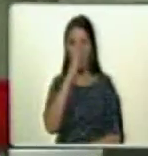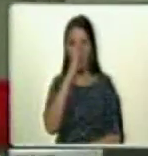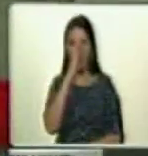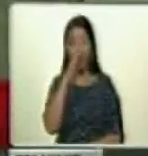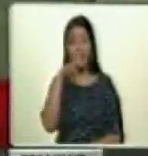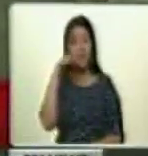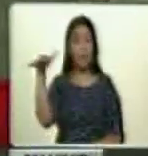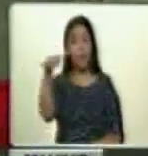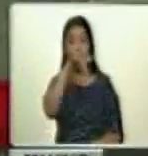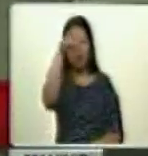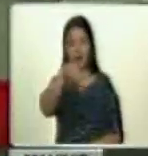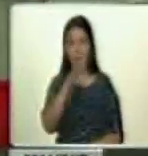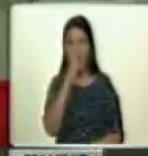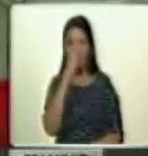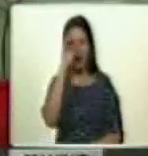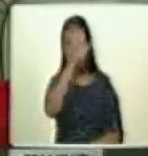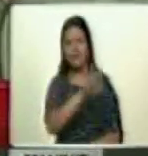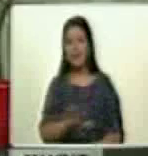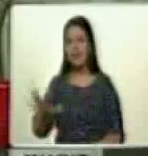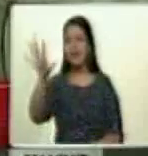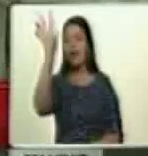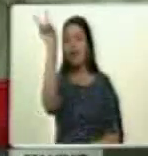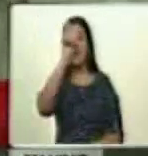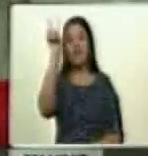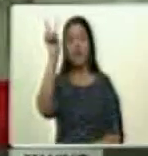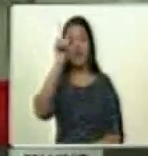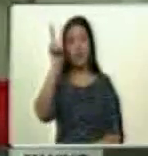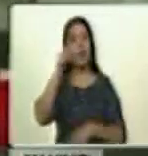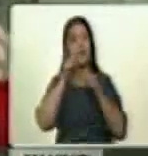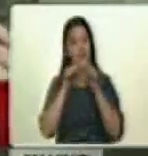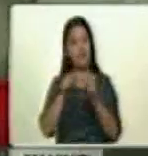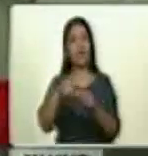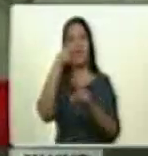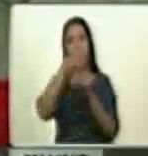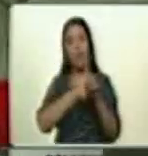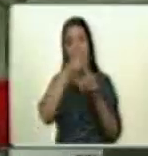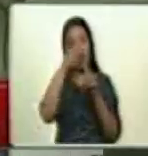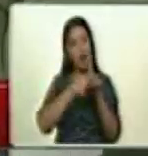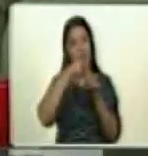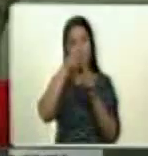Alberto Arbelo, de toda Barinas y de toda Venezuela. Ahí seguimos, la lucha ideológica.